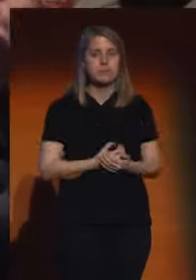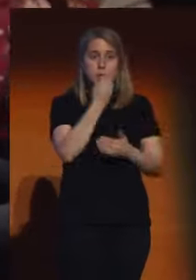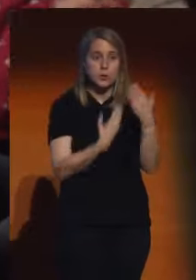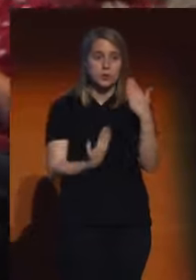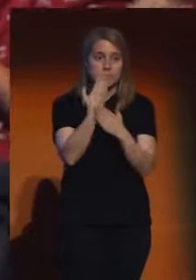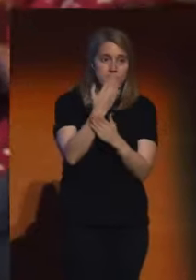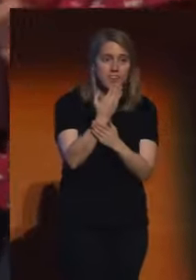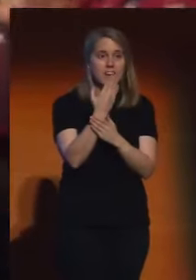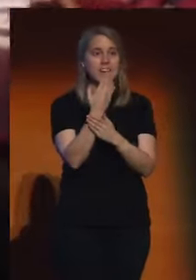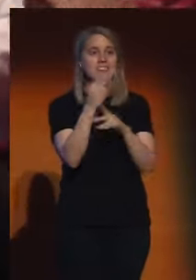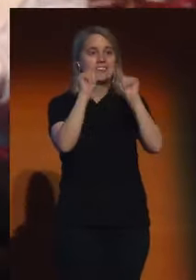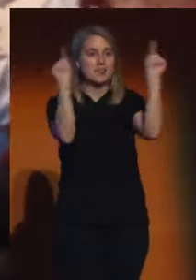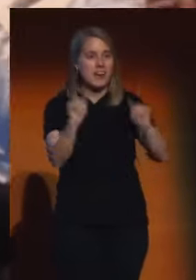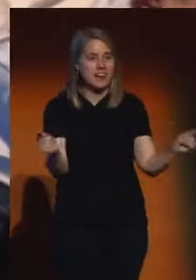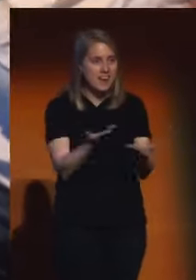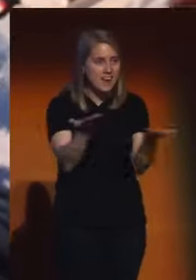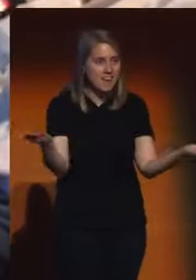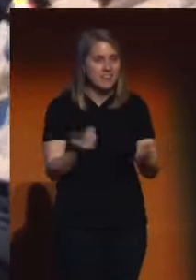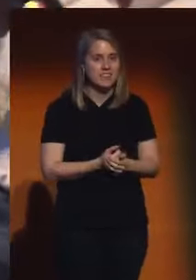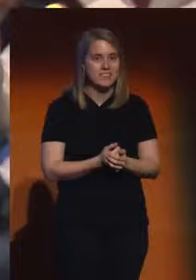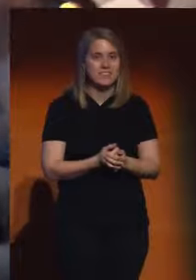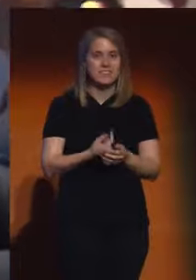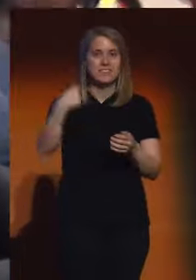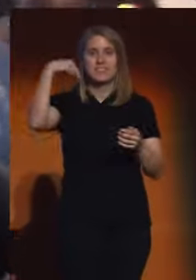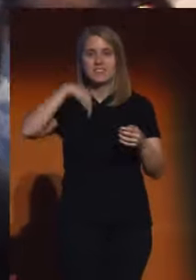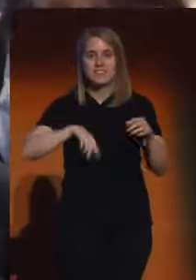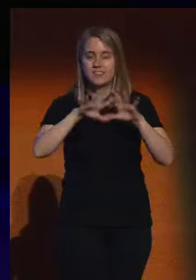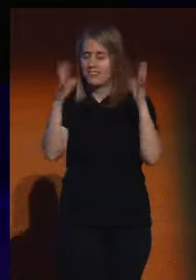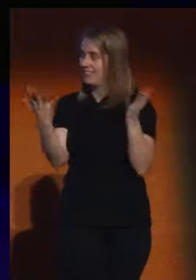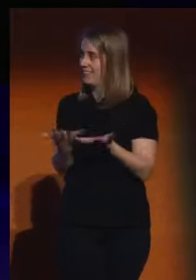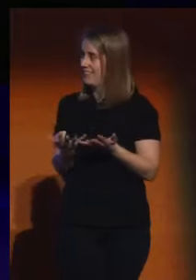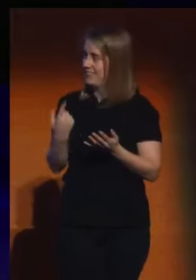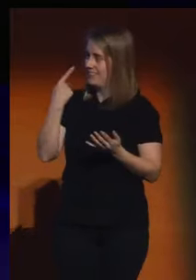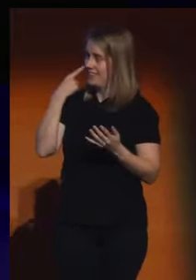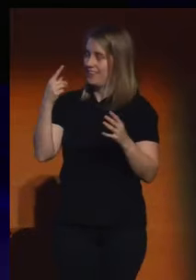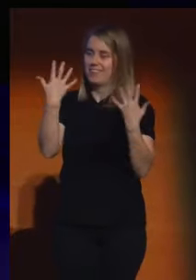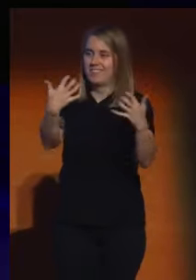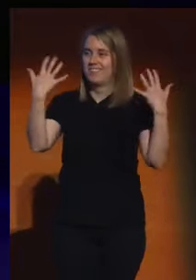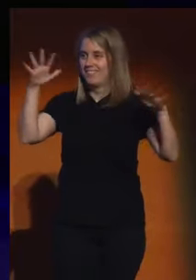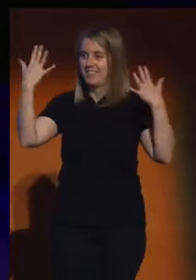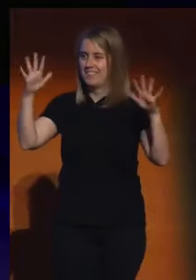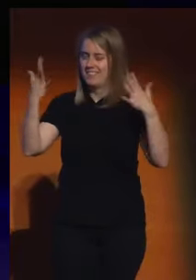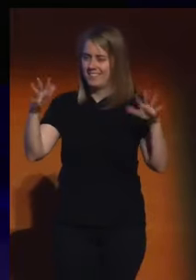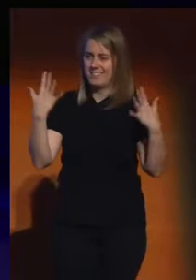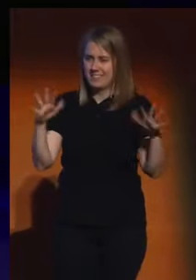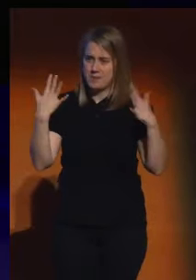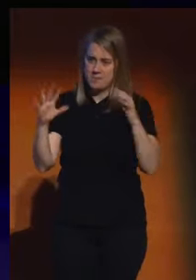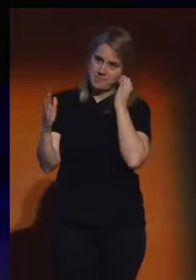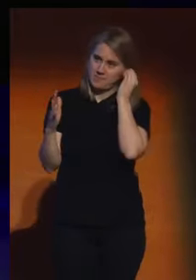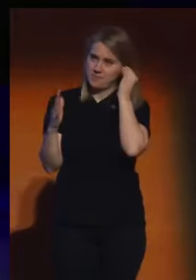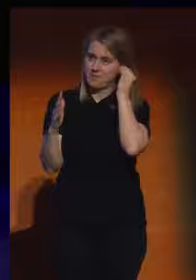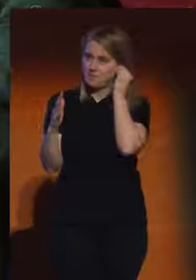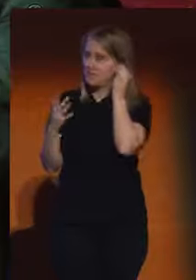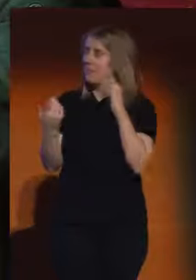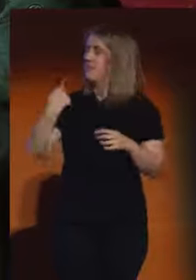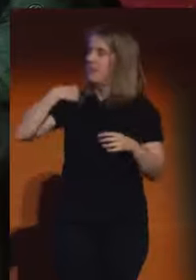Egunon, Euskal Herria, mundu honetan ez dago batere justiziarik que cantaba